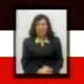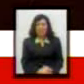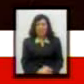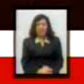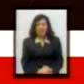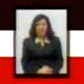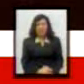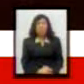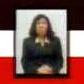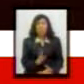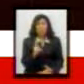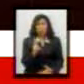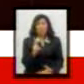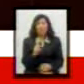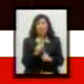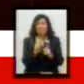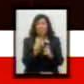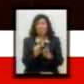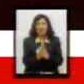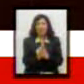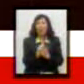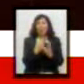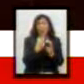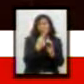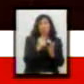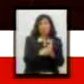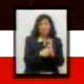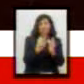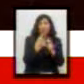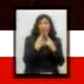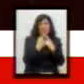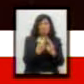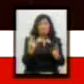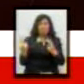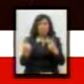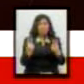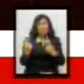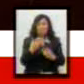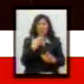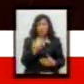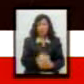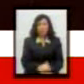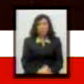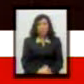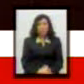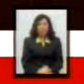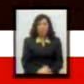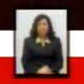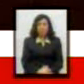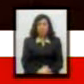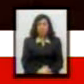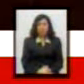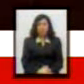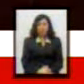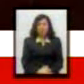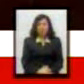preguntó hace 4 horas O podría ser una pregunta una respuesta que sería mejor cre una pregunta una respuesta